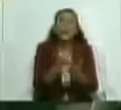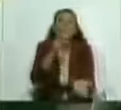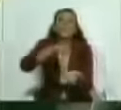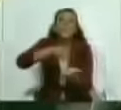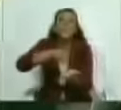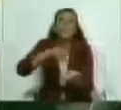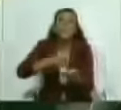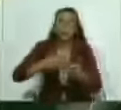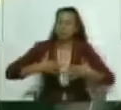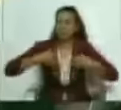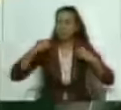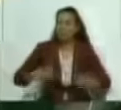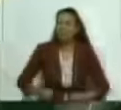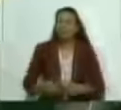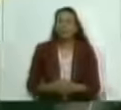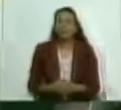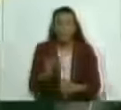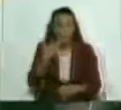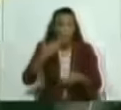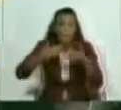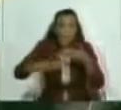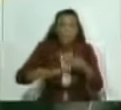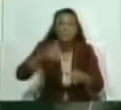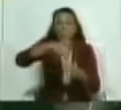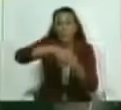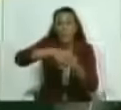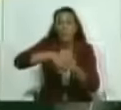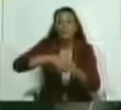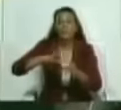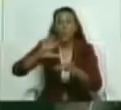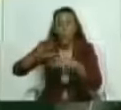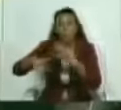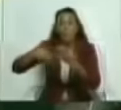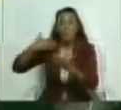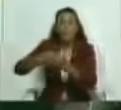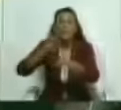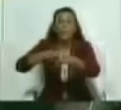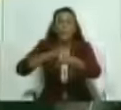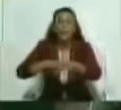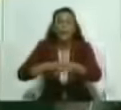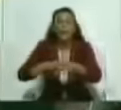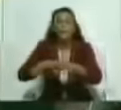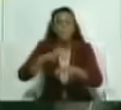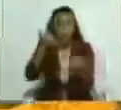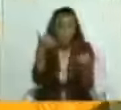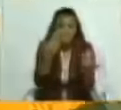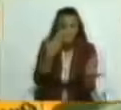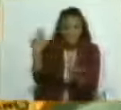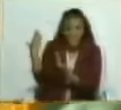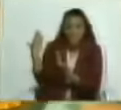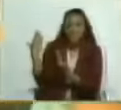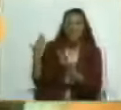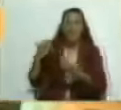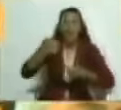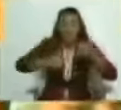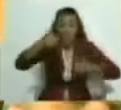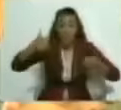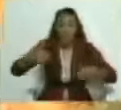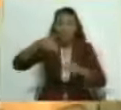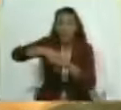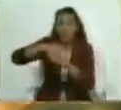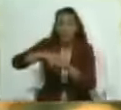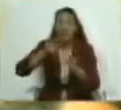participar activamente en lo que va a ser ese proceso histórico convocado por el poder Electoral